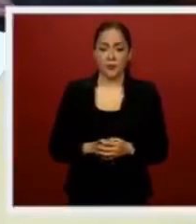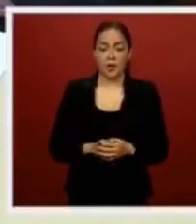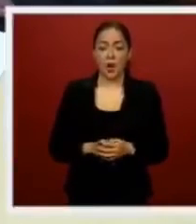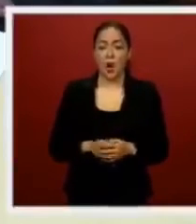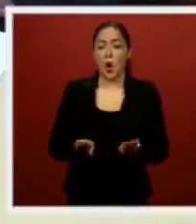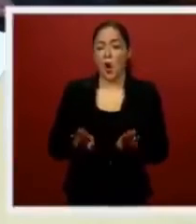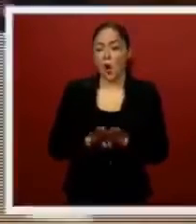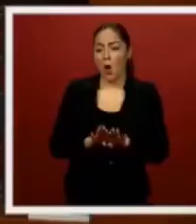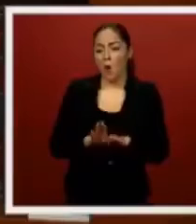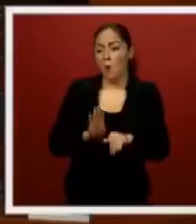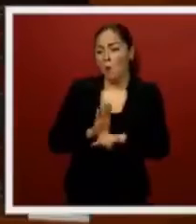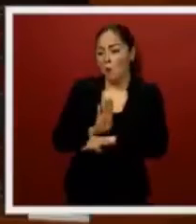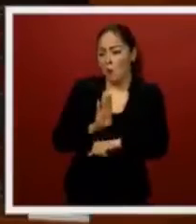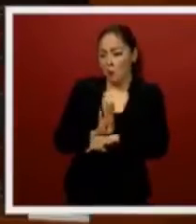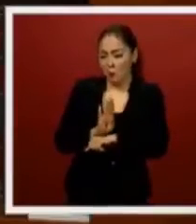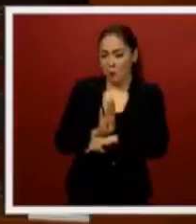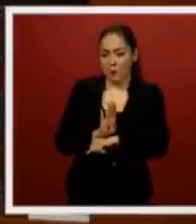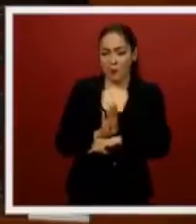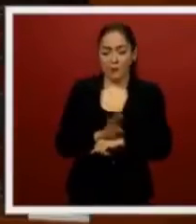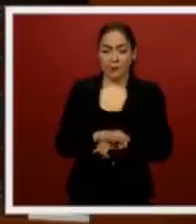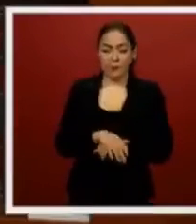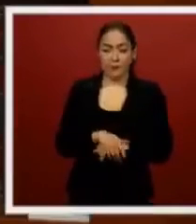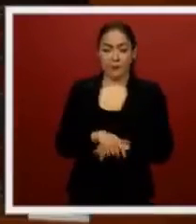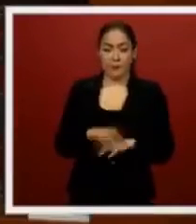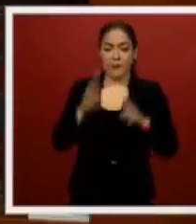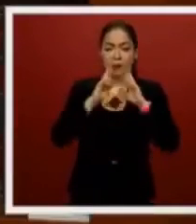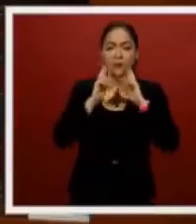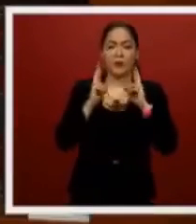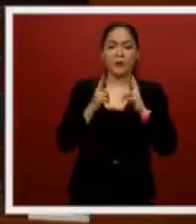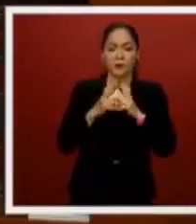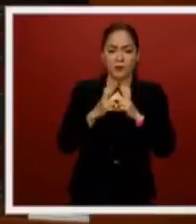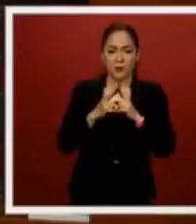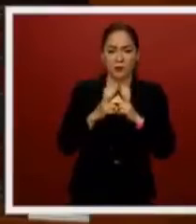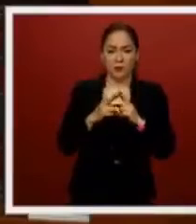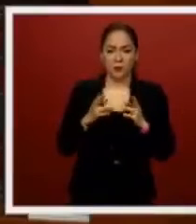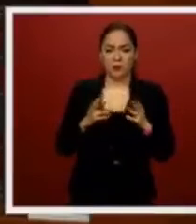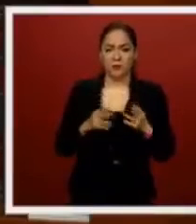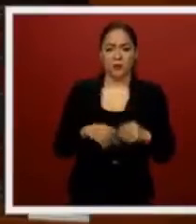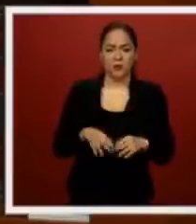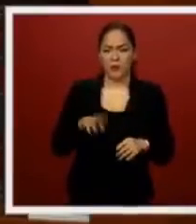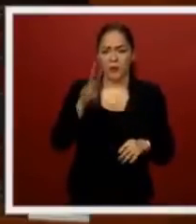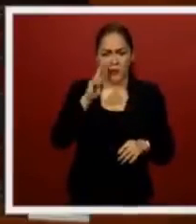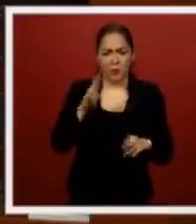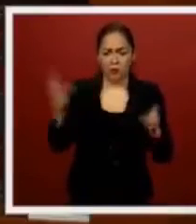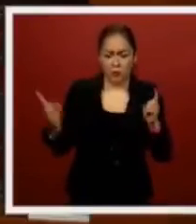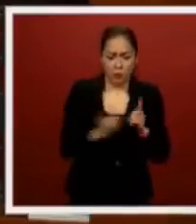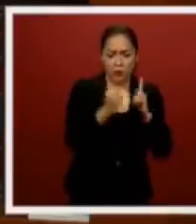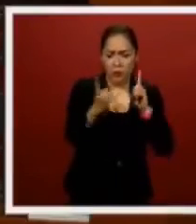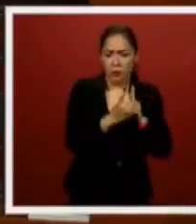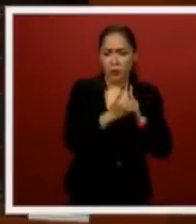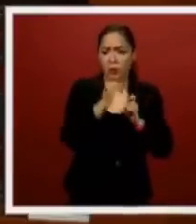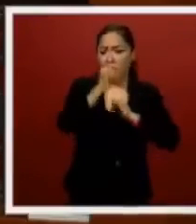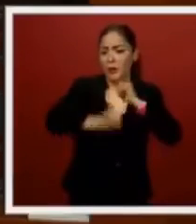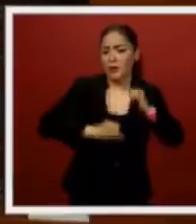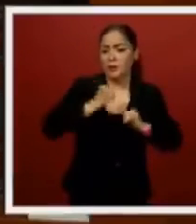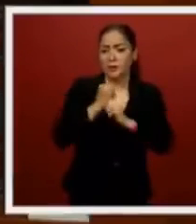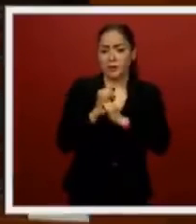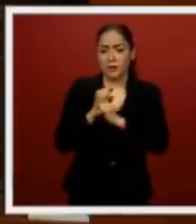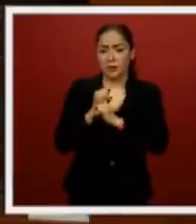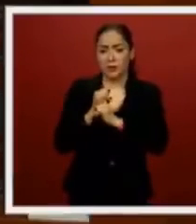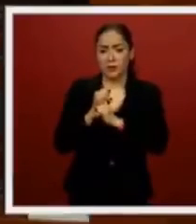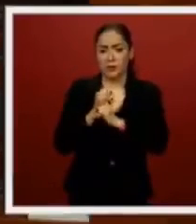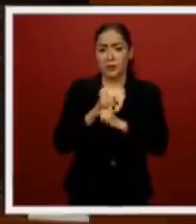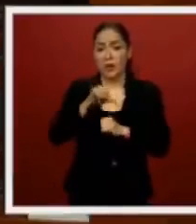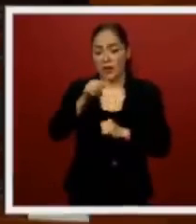en Brasil, esta reunión tan importante en 1992, encuentros internacionales. Sí. Y la